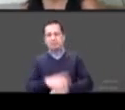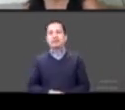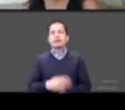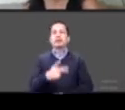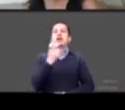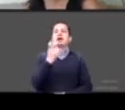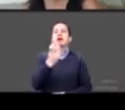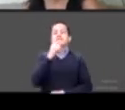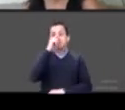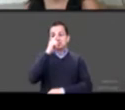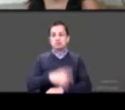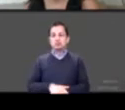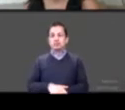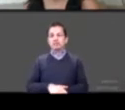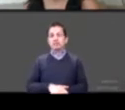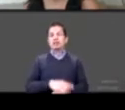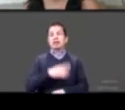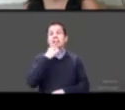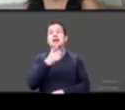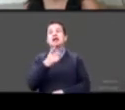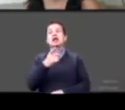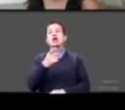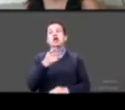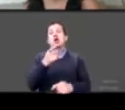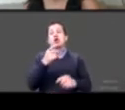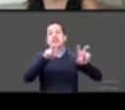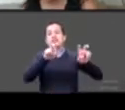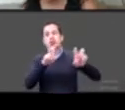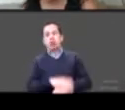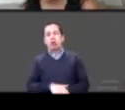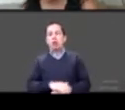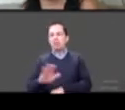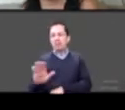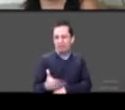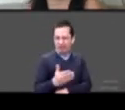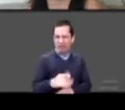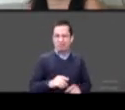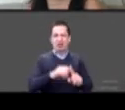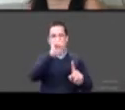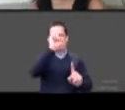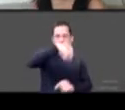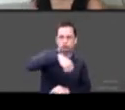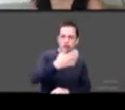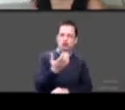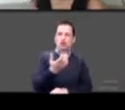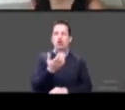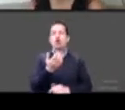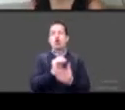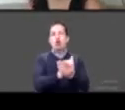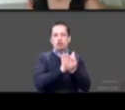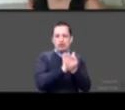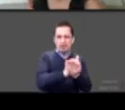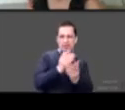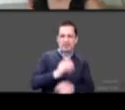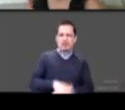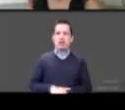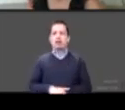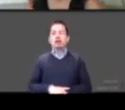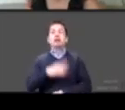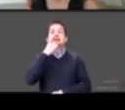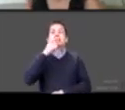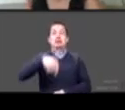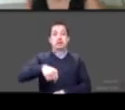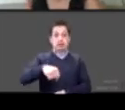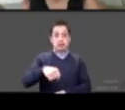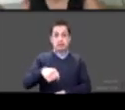el coscorrón, lotería. Creo que no se alcanza a ver, pero hay uno que dice, no está padre ser el país de la chancla. Y bueno, por